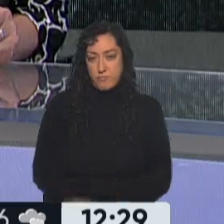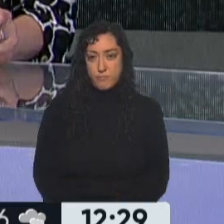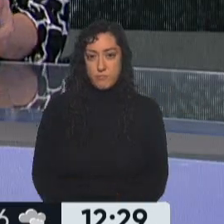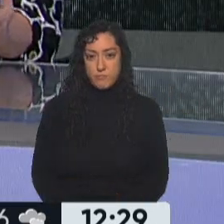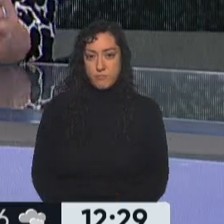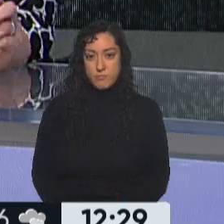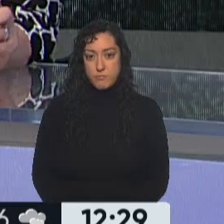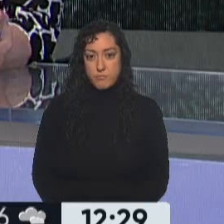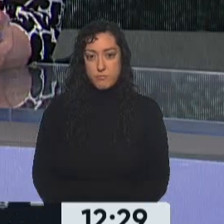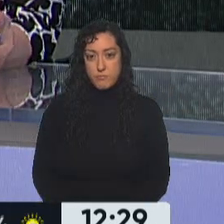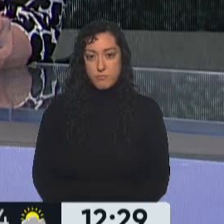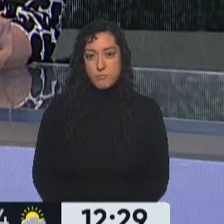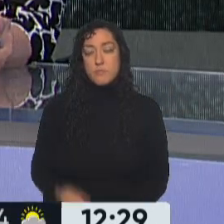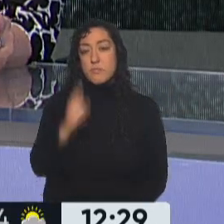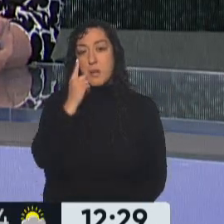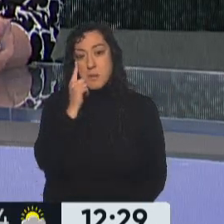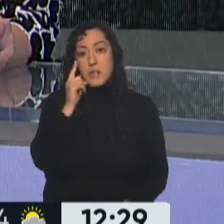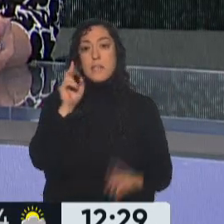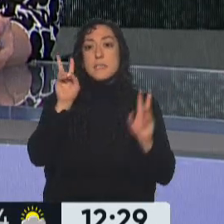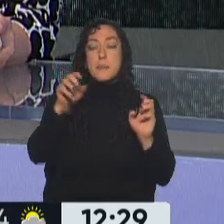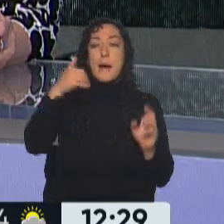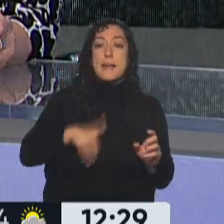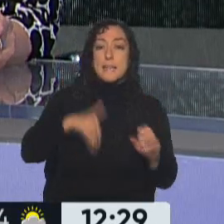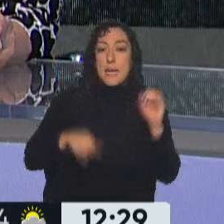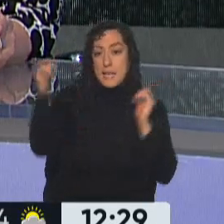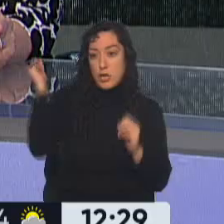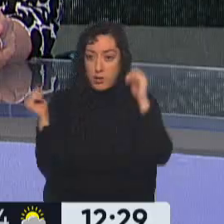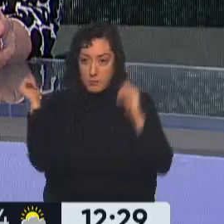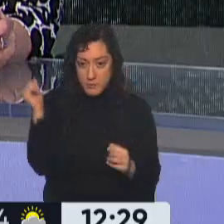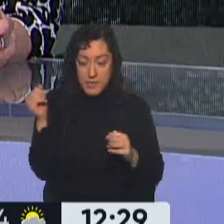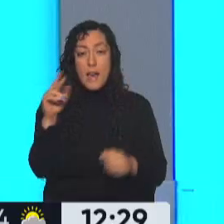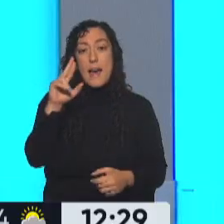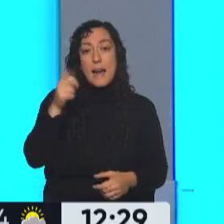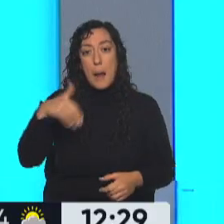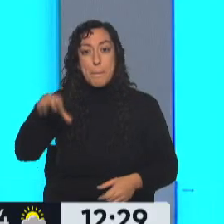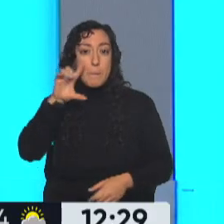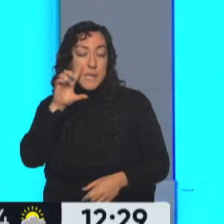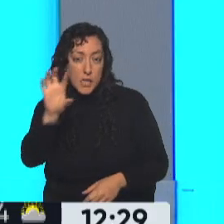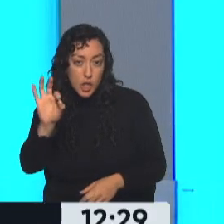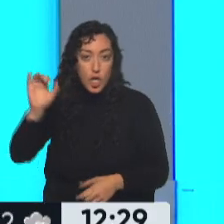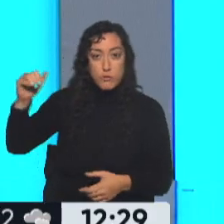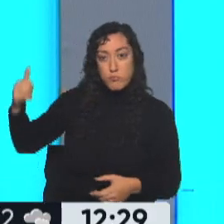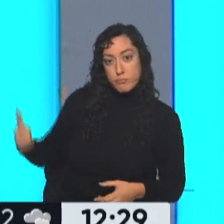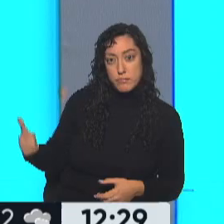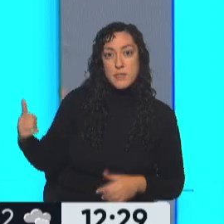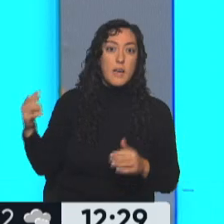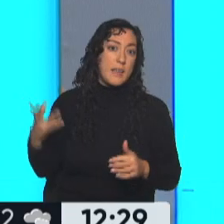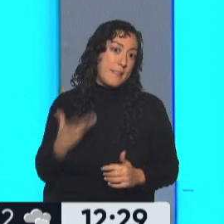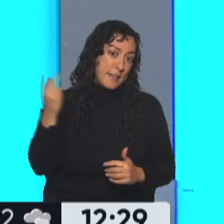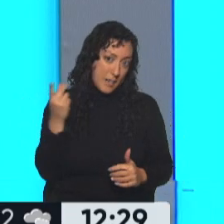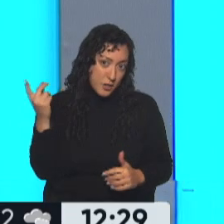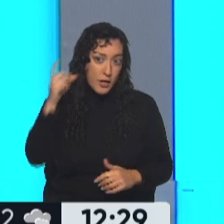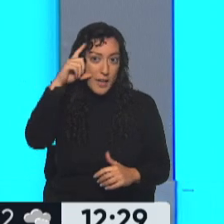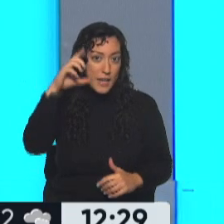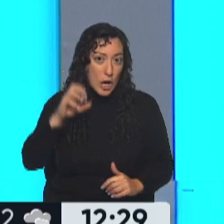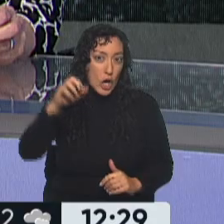Bueno, vamos a tomarle un poquito el pulso a la economía, ¿eh? En este momento en la República Argentina estamos con Ramiro Castiñeira, que es director de Econométrica. ¿Cómo estás, Ramiro? Bienvenido, ¿eh? ¿Qué tal? ¿Cómo estás? Buenos